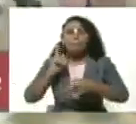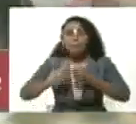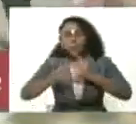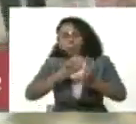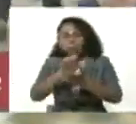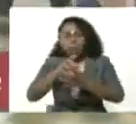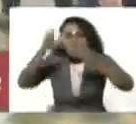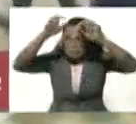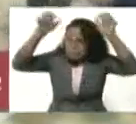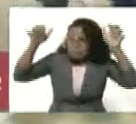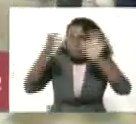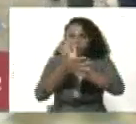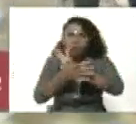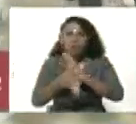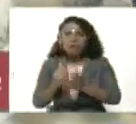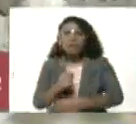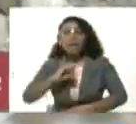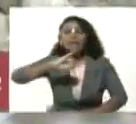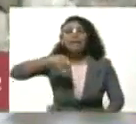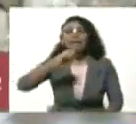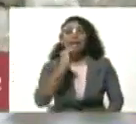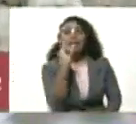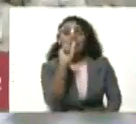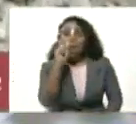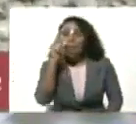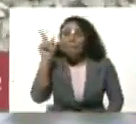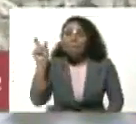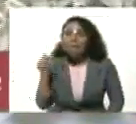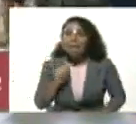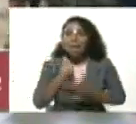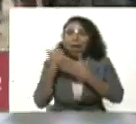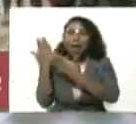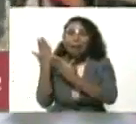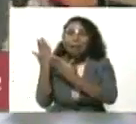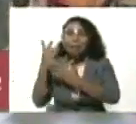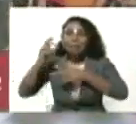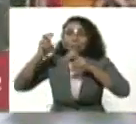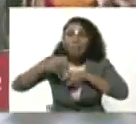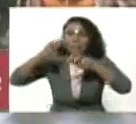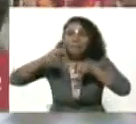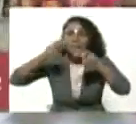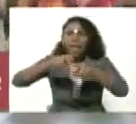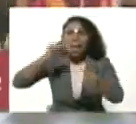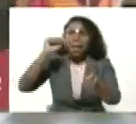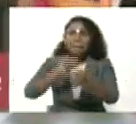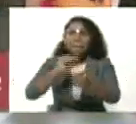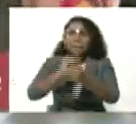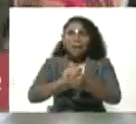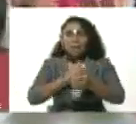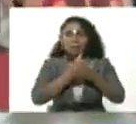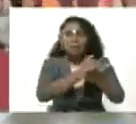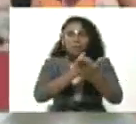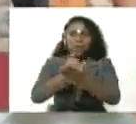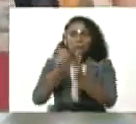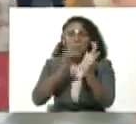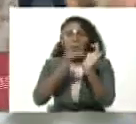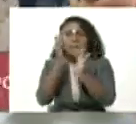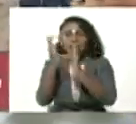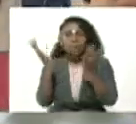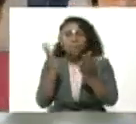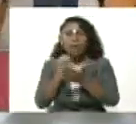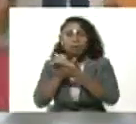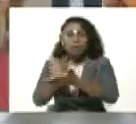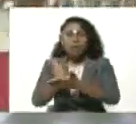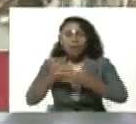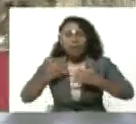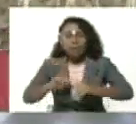su esperanza. Jason Guzmán, ahí está, caminando entre las piedras como Jesucristo, hijo